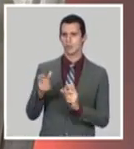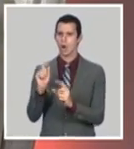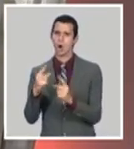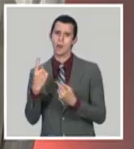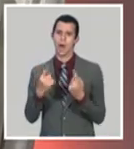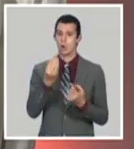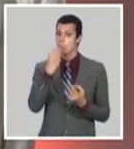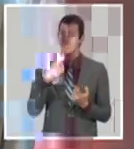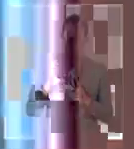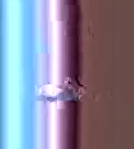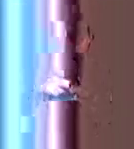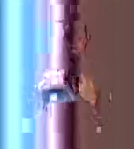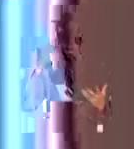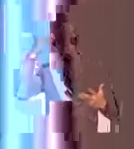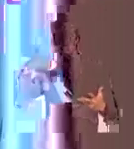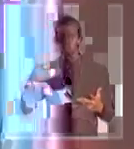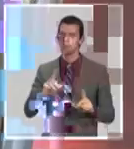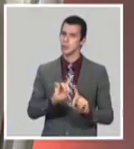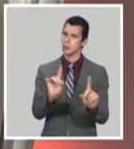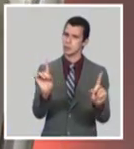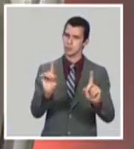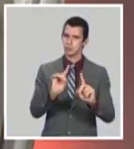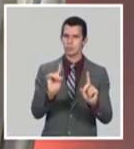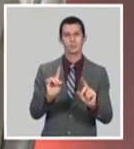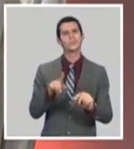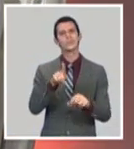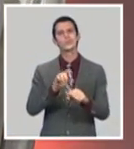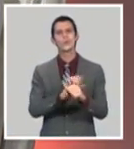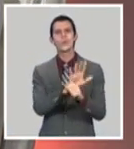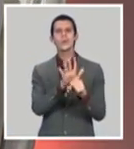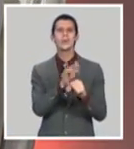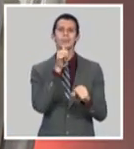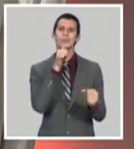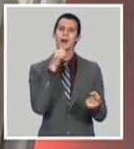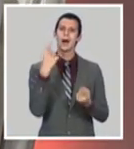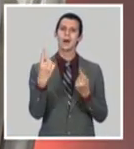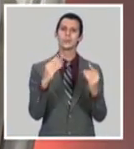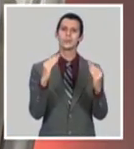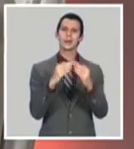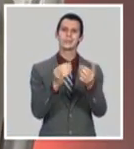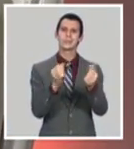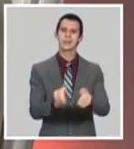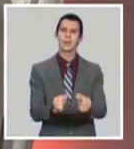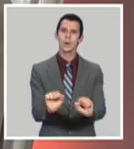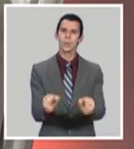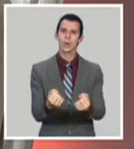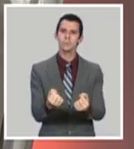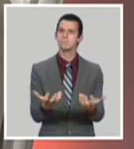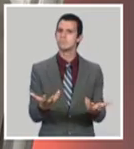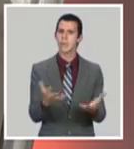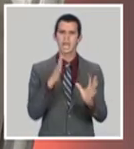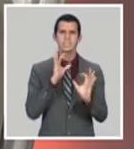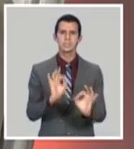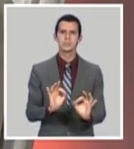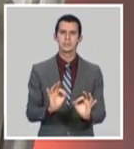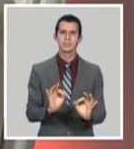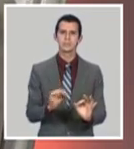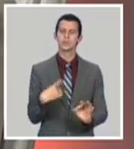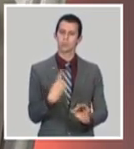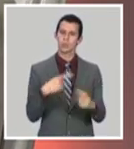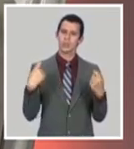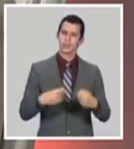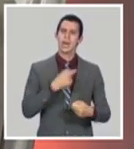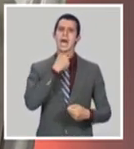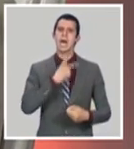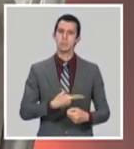están bien, y que transmiten la enfermedad, enredan cualquiera de las. Por lo tanto, este es un tema que nosotros tenemos que darle el máximo de atención en